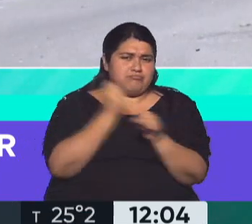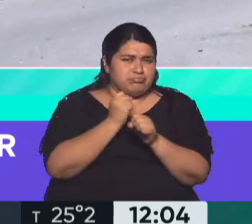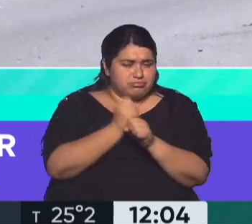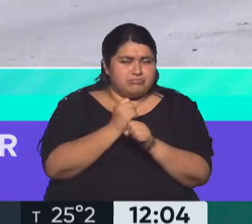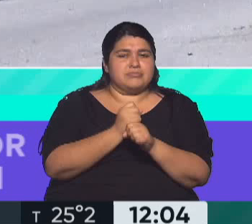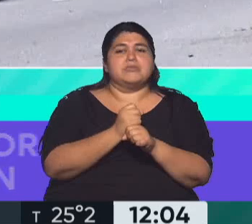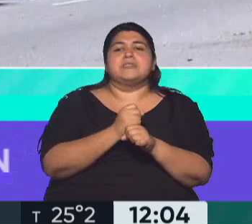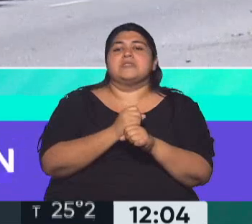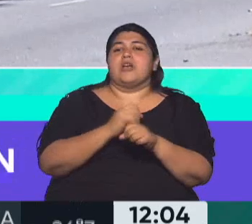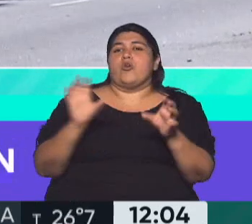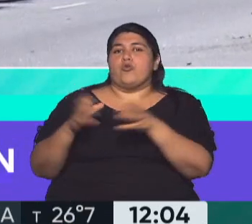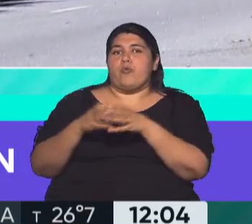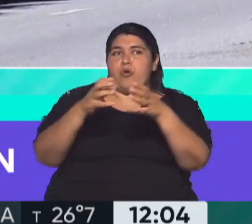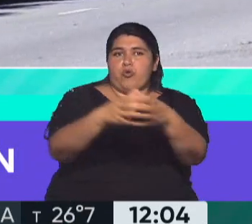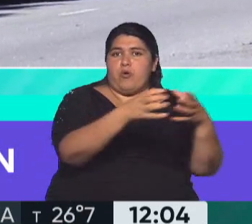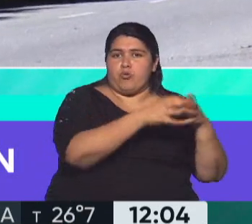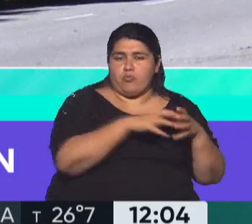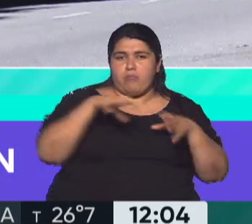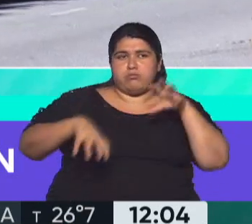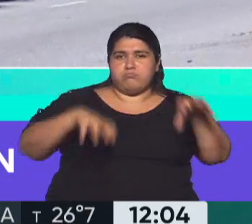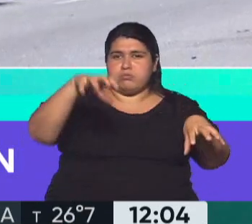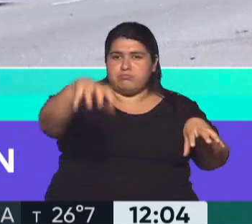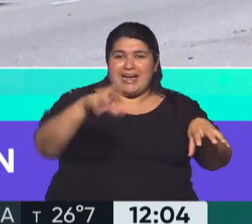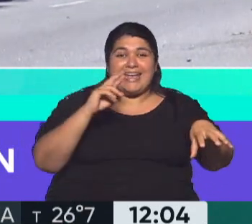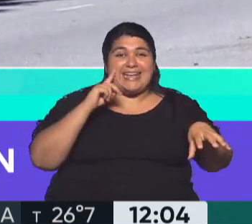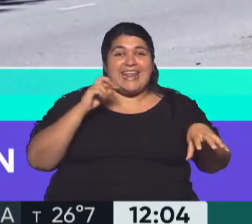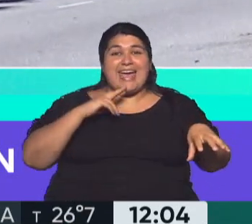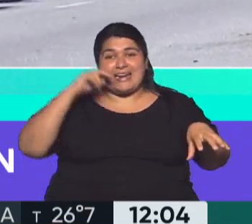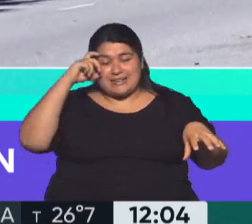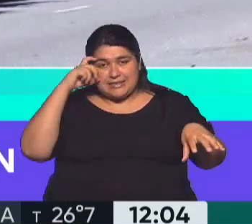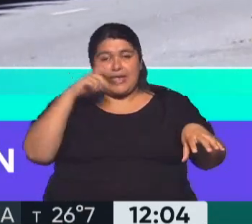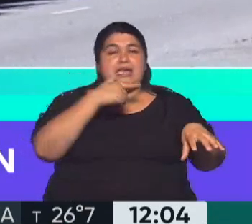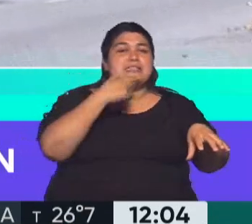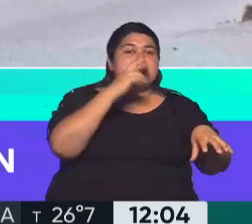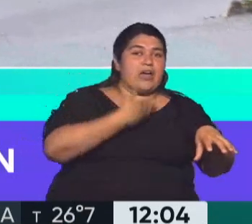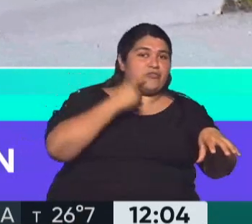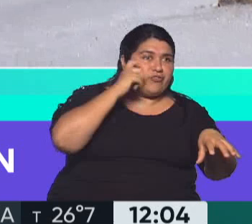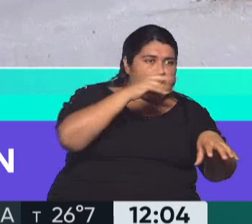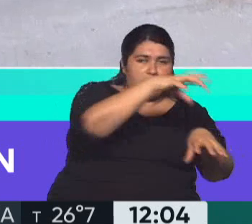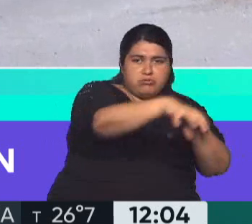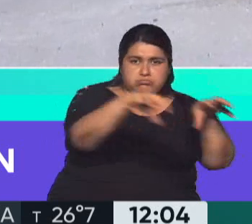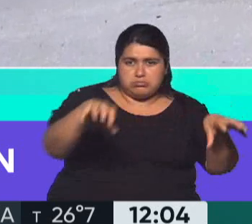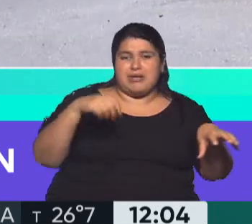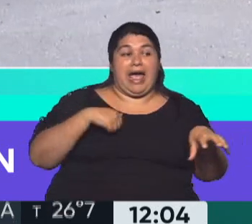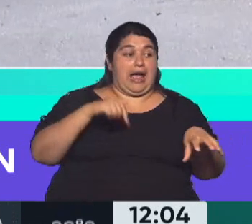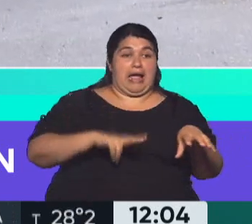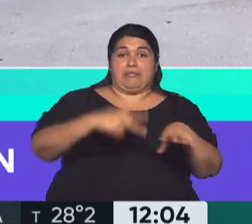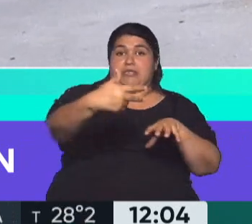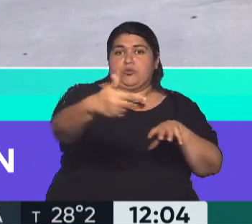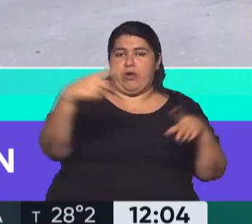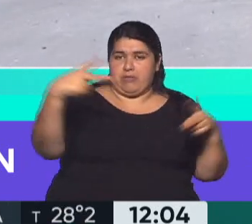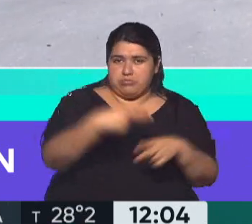las tres postas, en la de Luna e Iriarte, y aquí Iriarte y Vélez Arfiel, y ya se fueron a Pedriel, aquí apenas unas 3 cuadras donde terminó todo. Ese